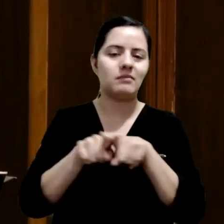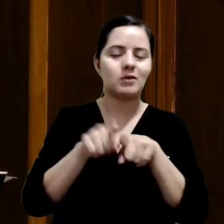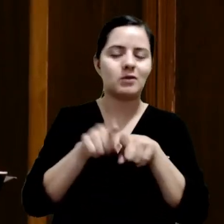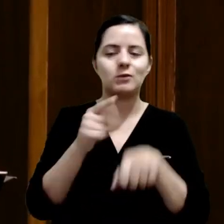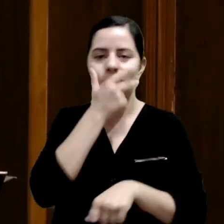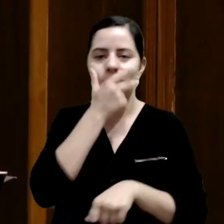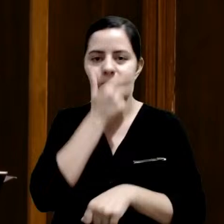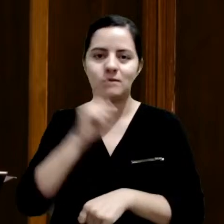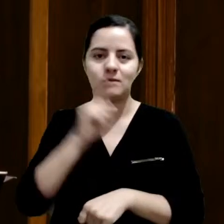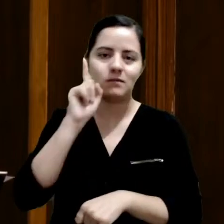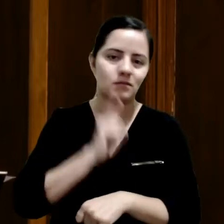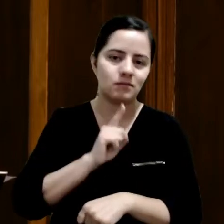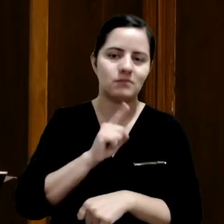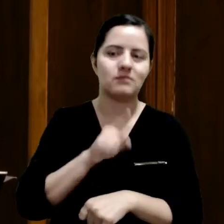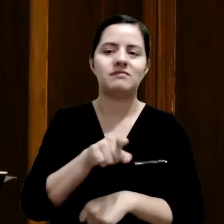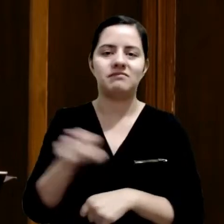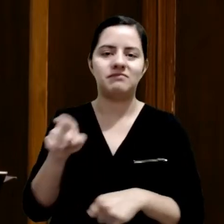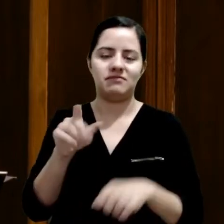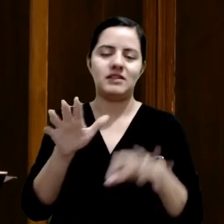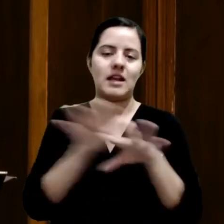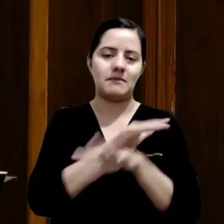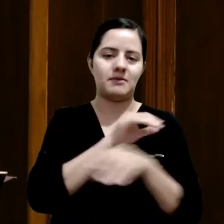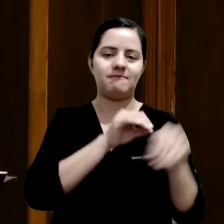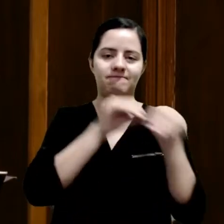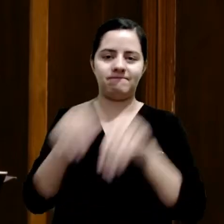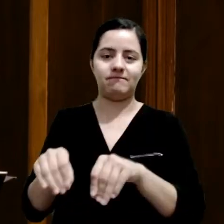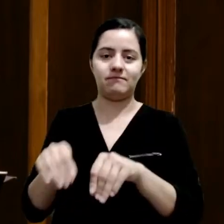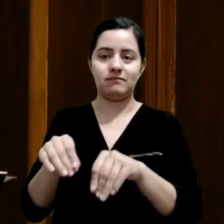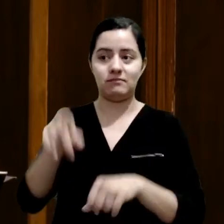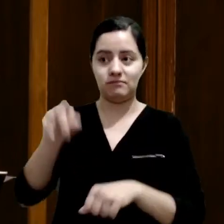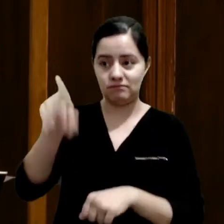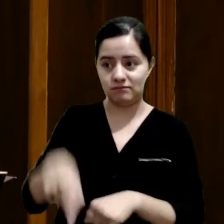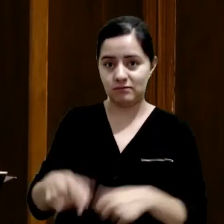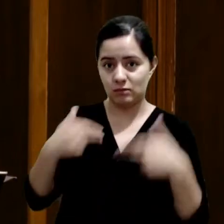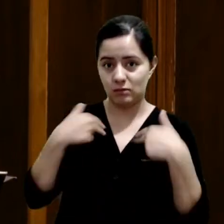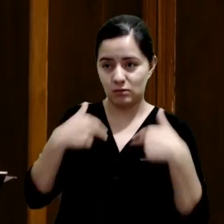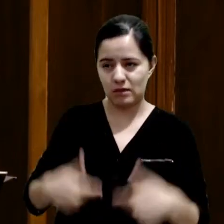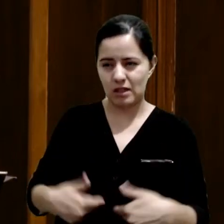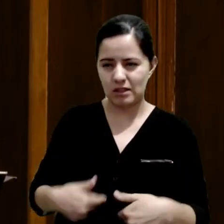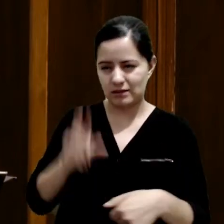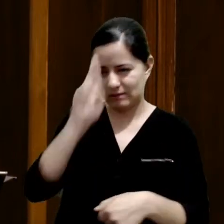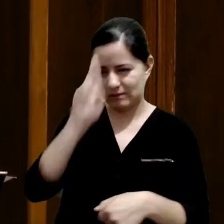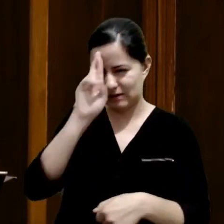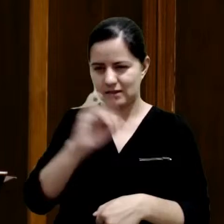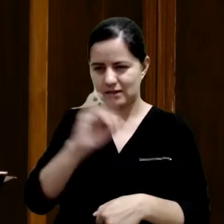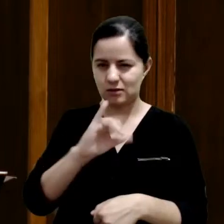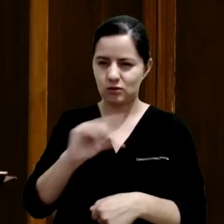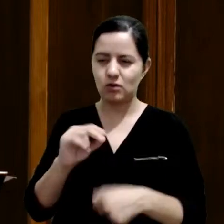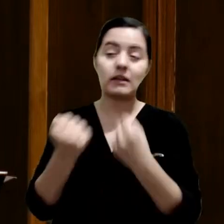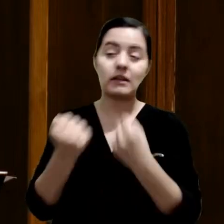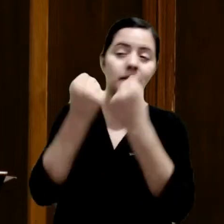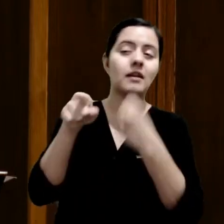hermanos y hermanas migrantes. La dignidad humana no es un tema de fronteras, es